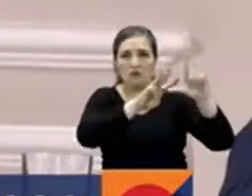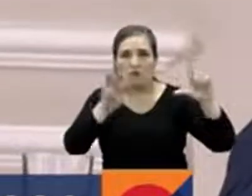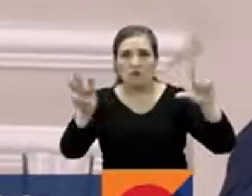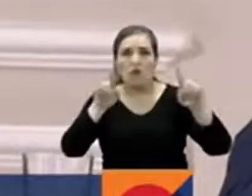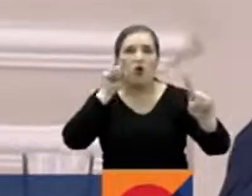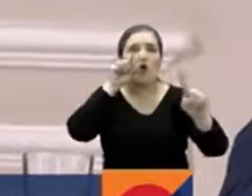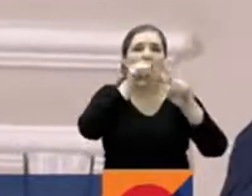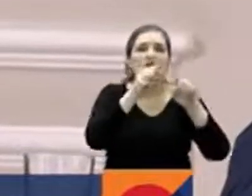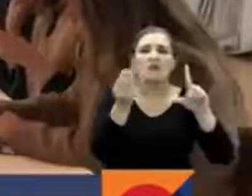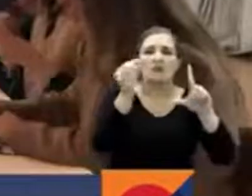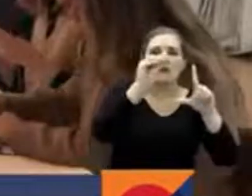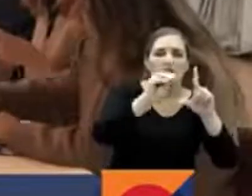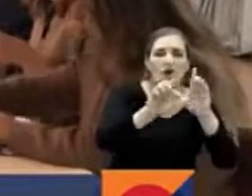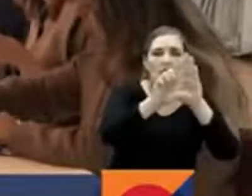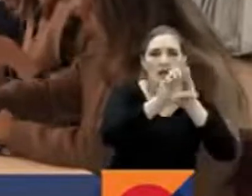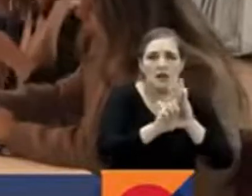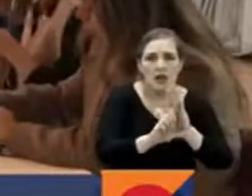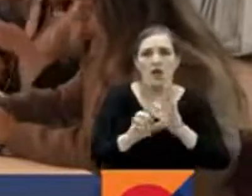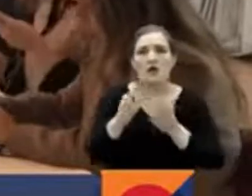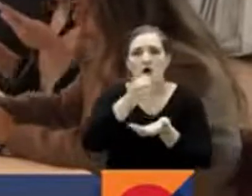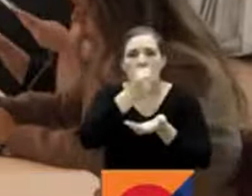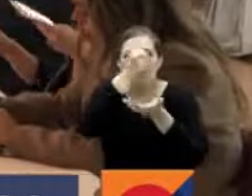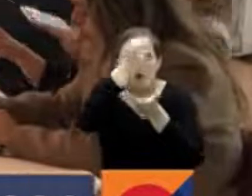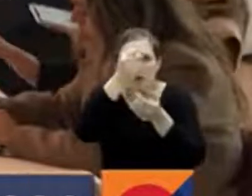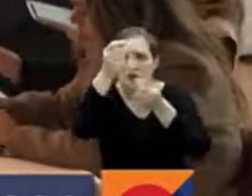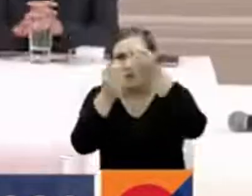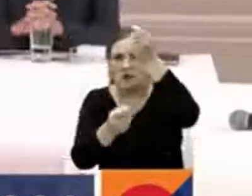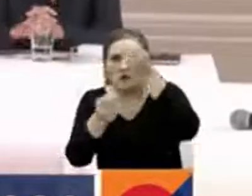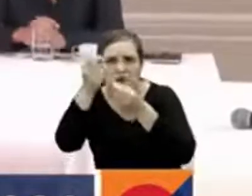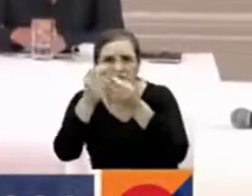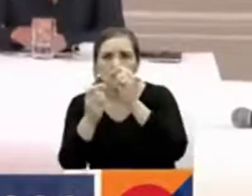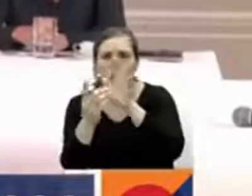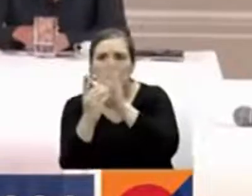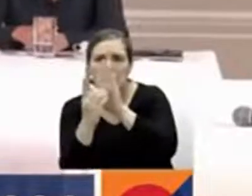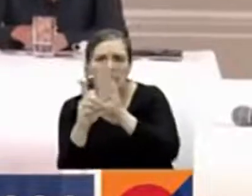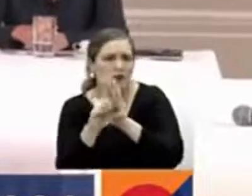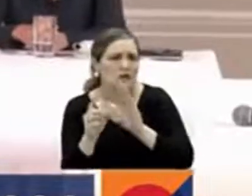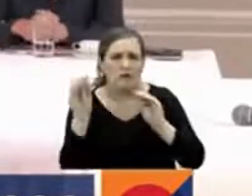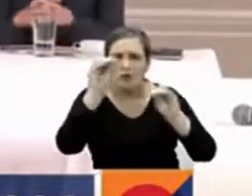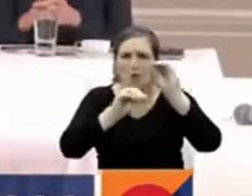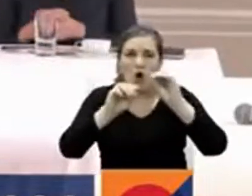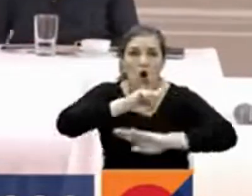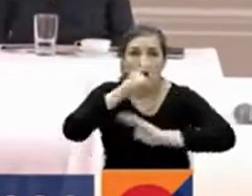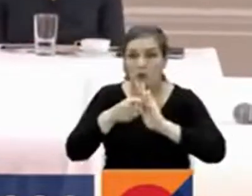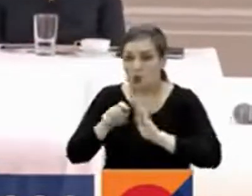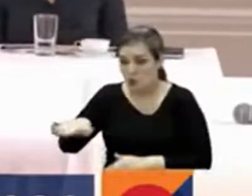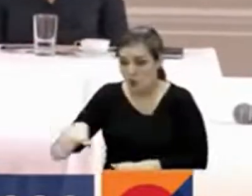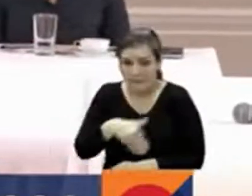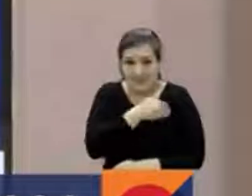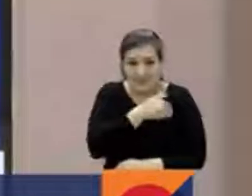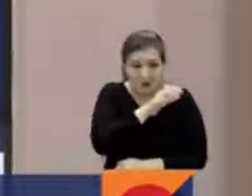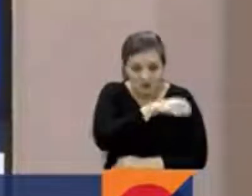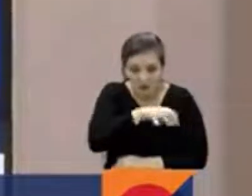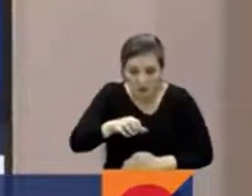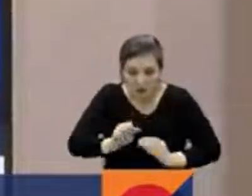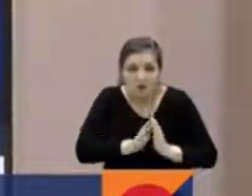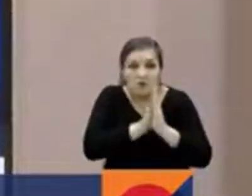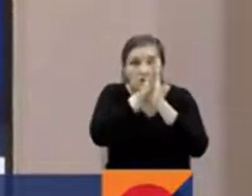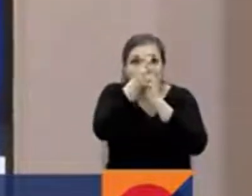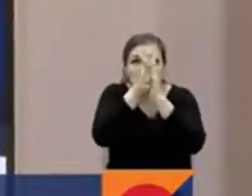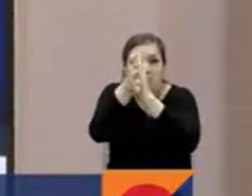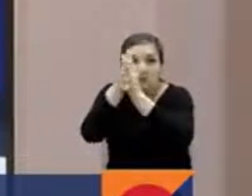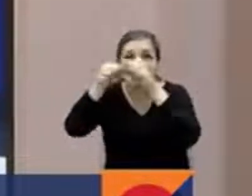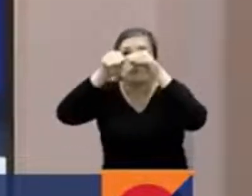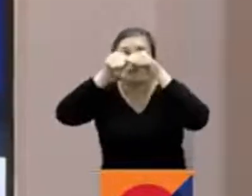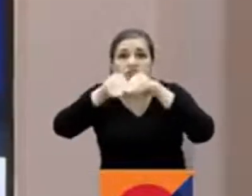COMPES, decretos, leyes. Una vez se consolide, los informes de cada ministerio y entidad nacional serán publicados una semana antes de